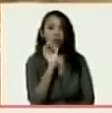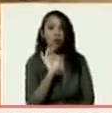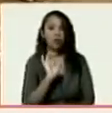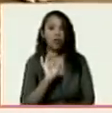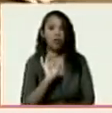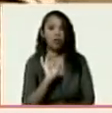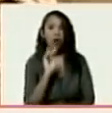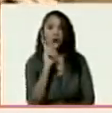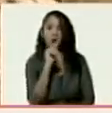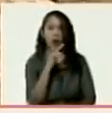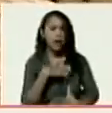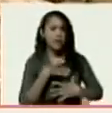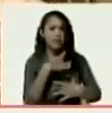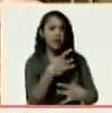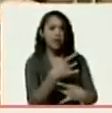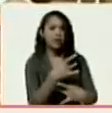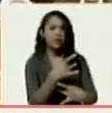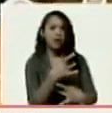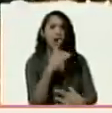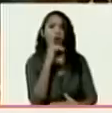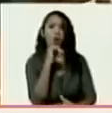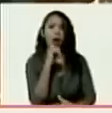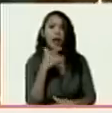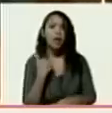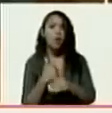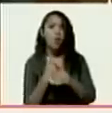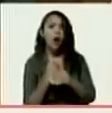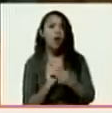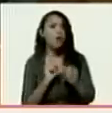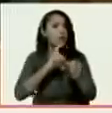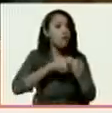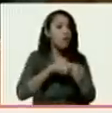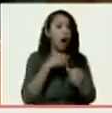No tenemos interés, y más, no tenemos interés en presidir ninguna comisión.